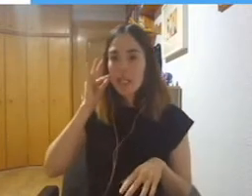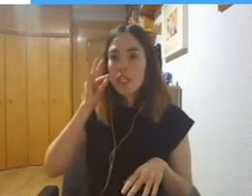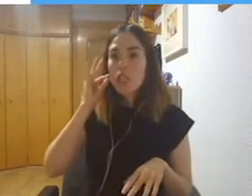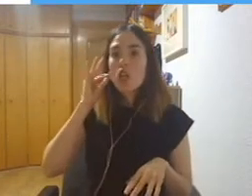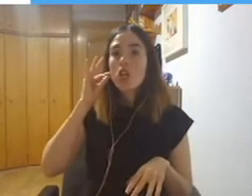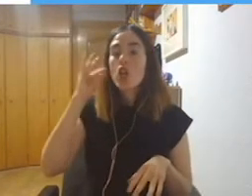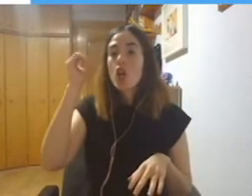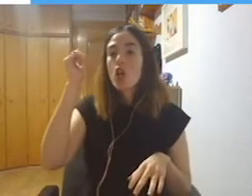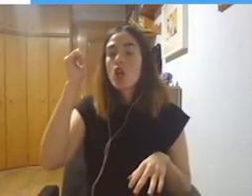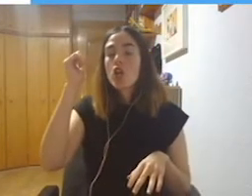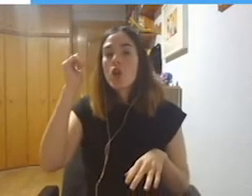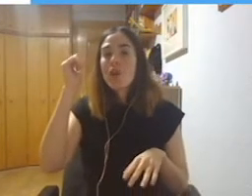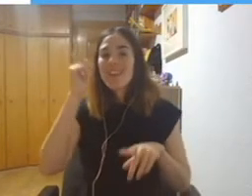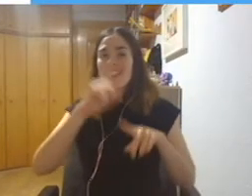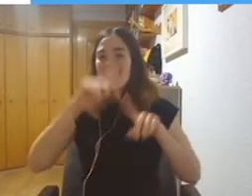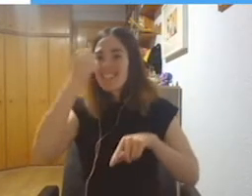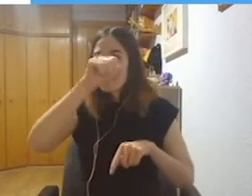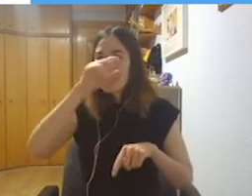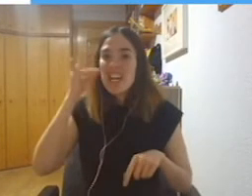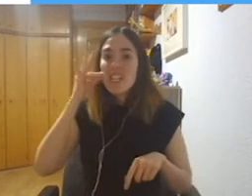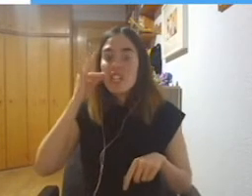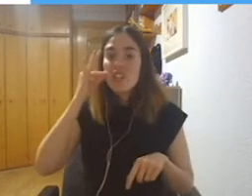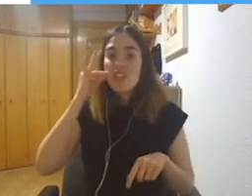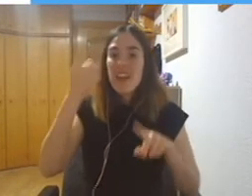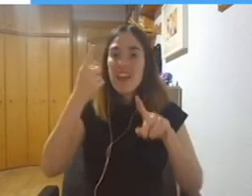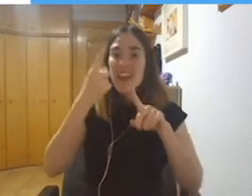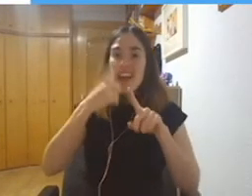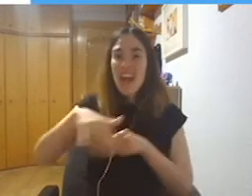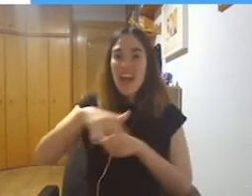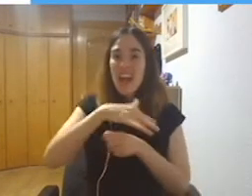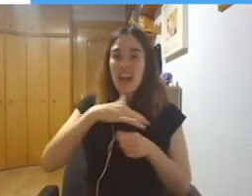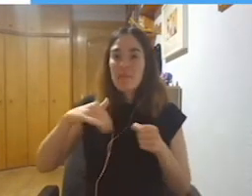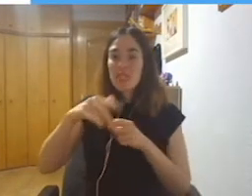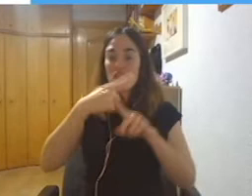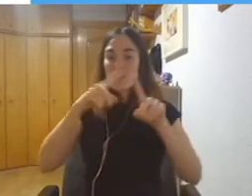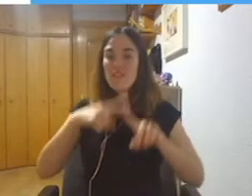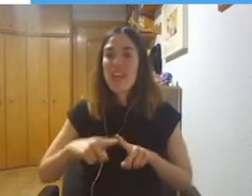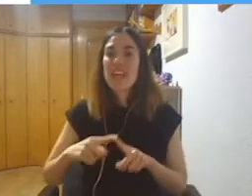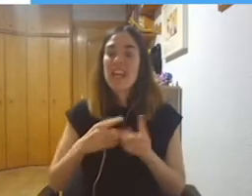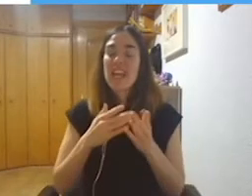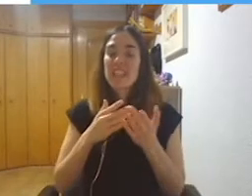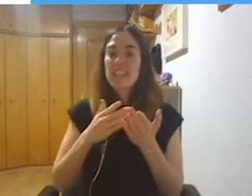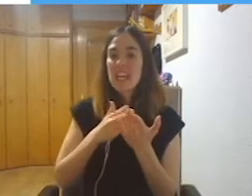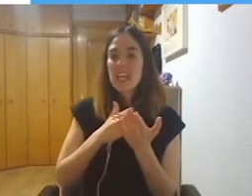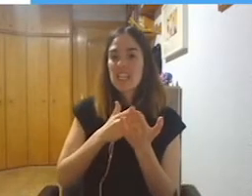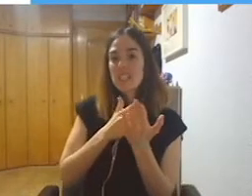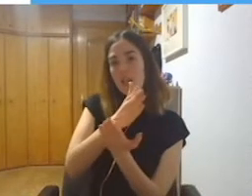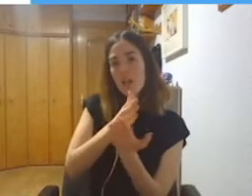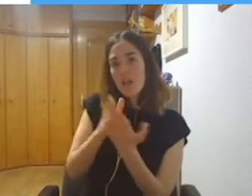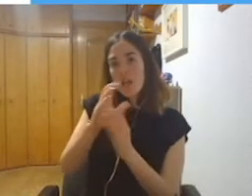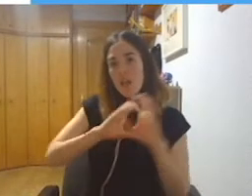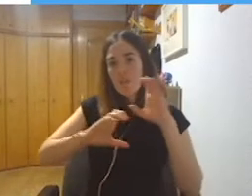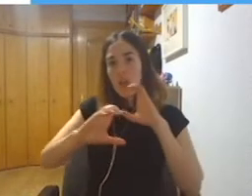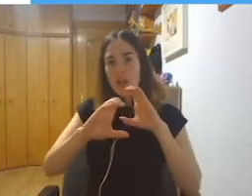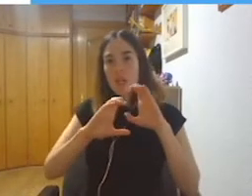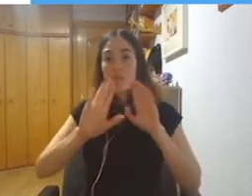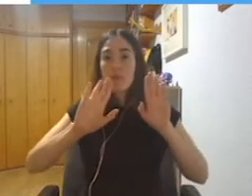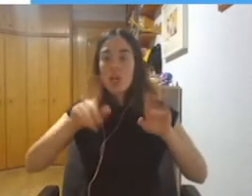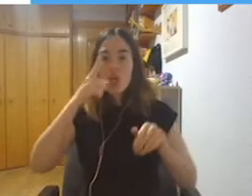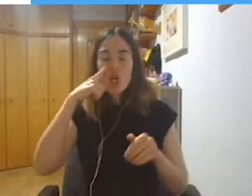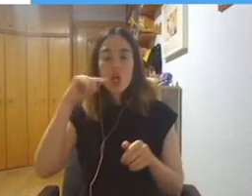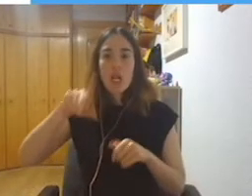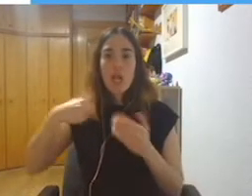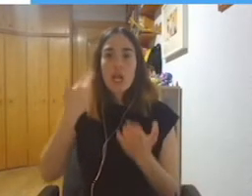de ambos sexos, en diferentes esferas del ámbito mediático. Pues igual que se ha comprobado